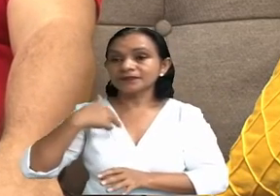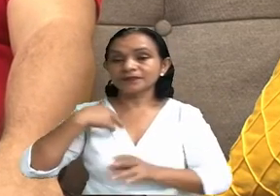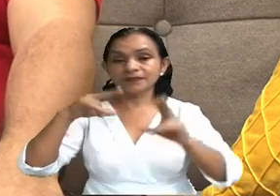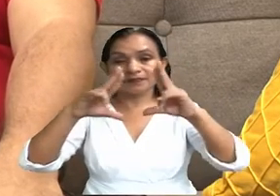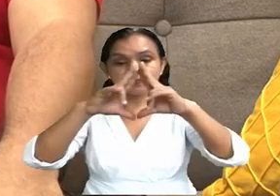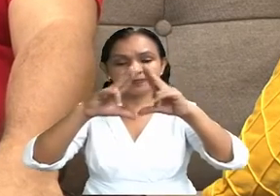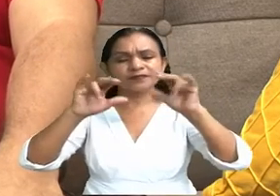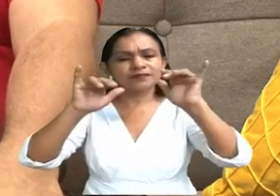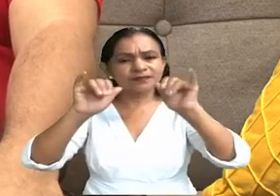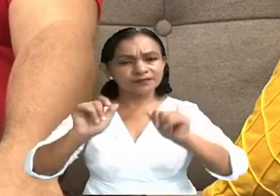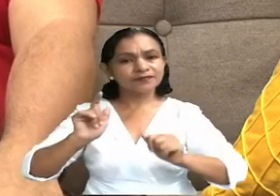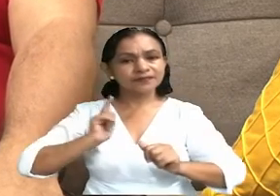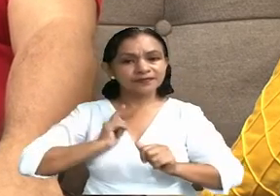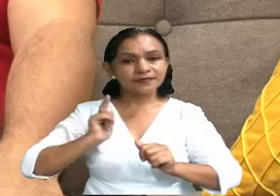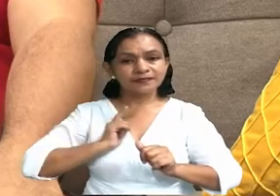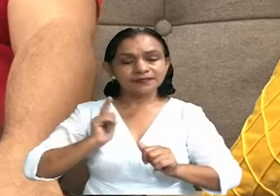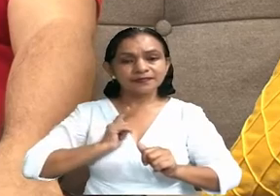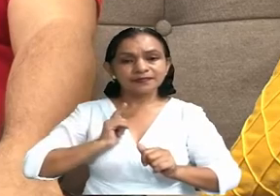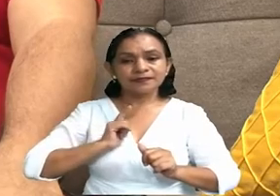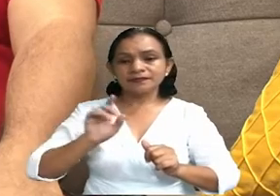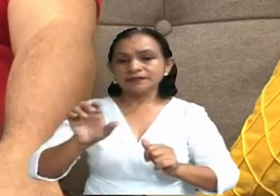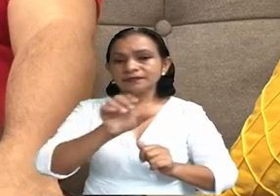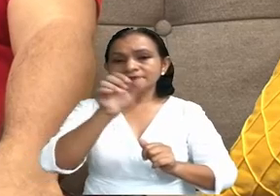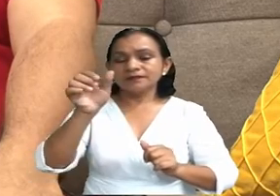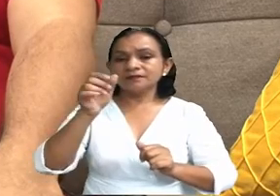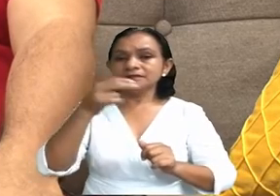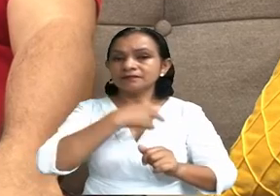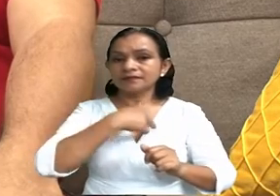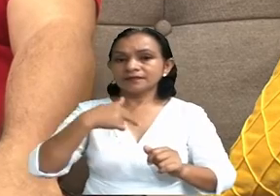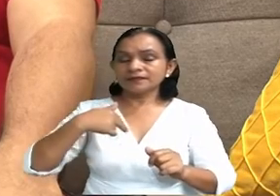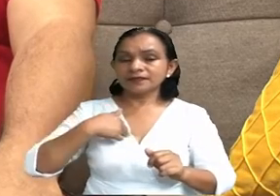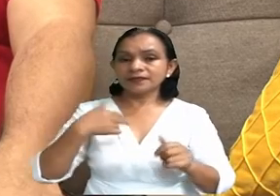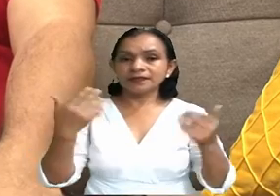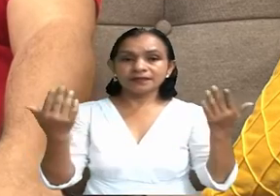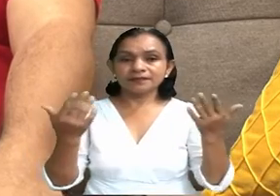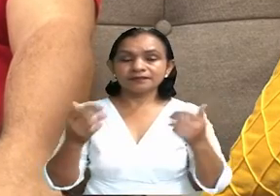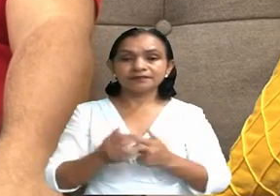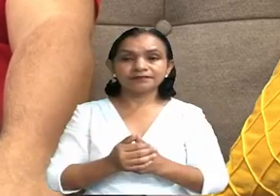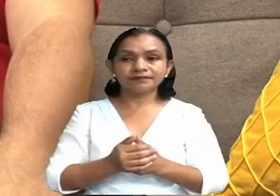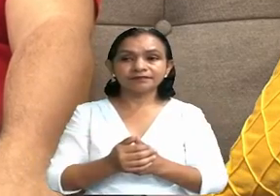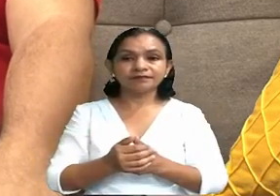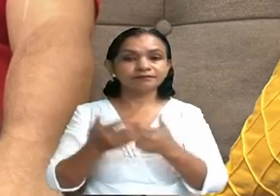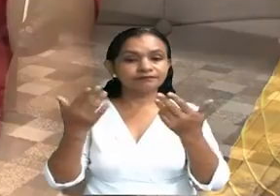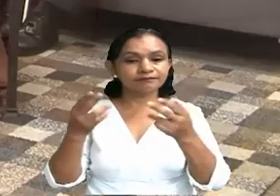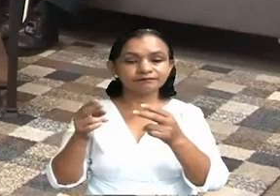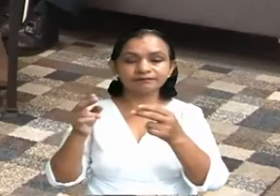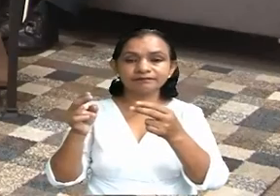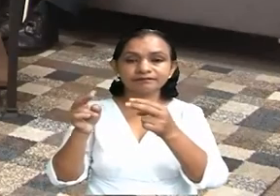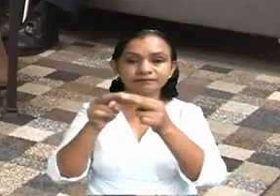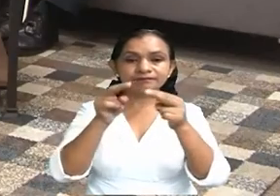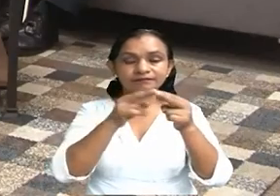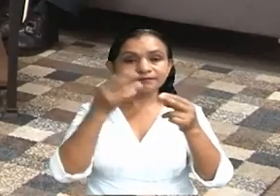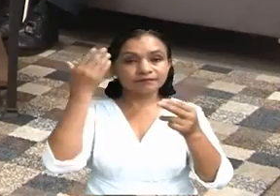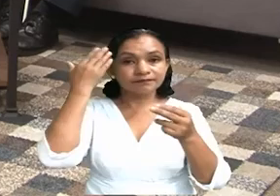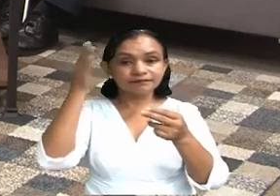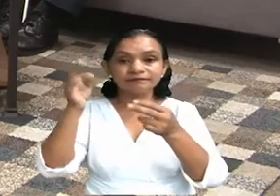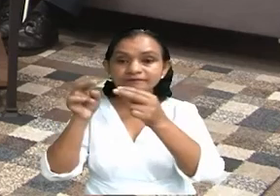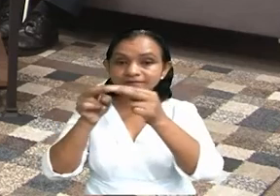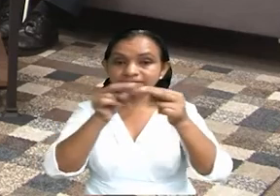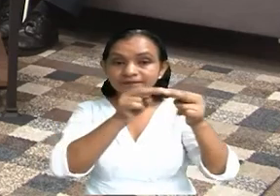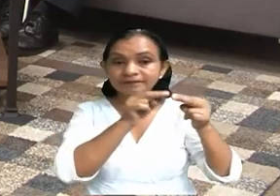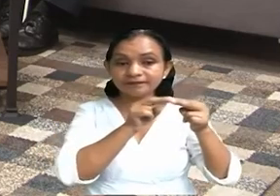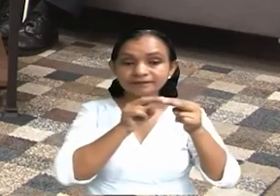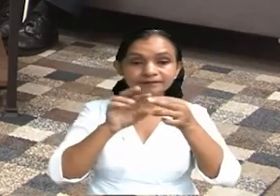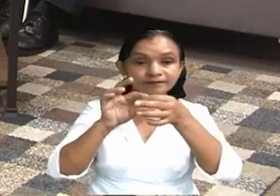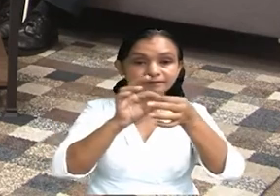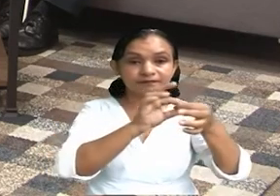Nicaragua ya lo ha dado. Entonces, ya lo demás que viene es cuestión articulación. De sabernos articular